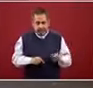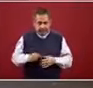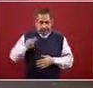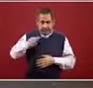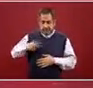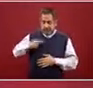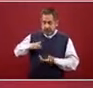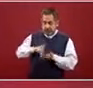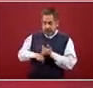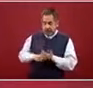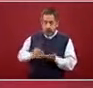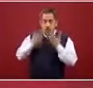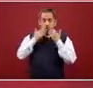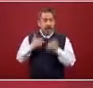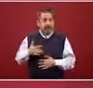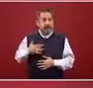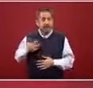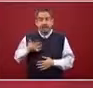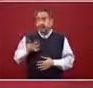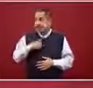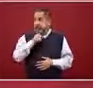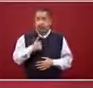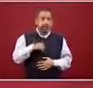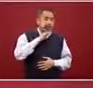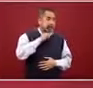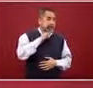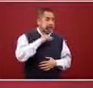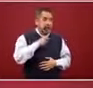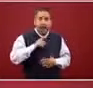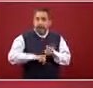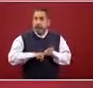transmisores asintomáticos y que eso nos ayude a